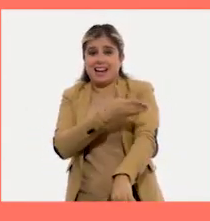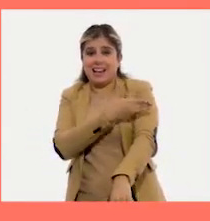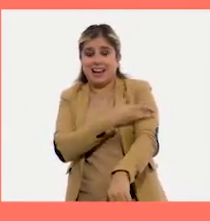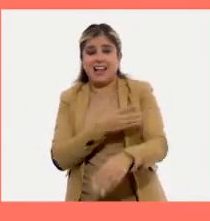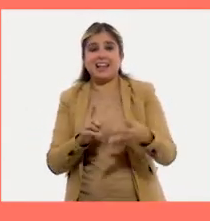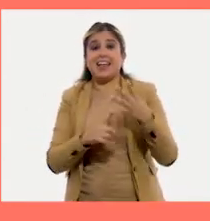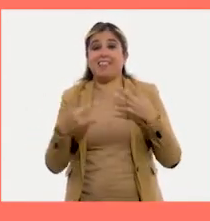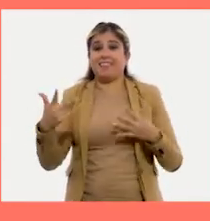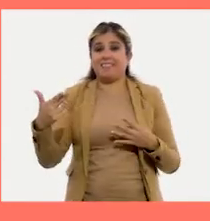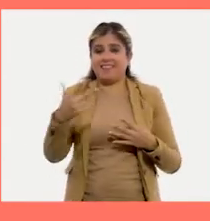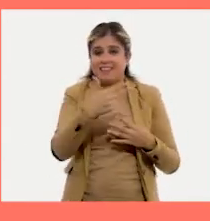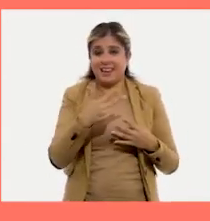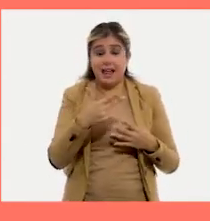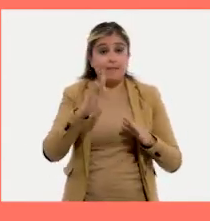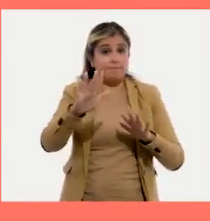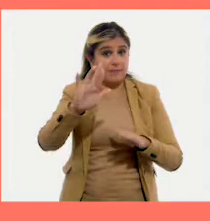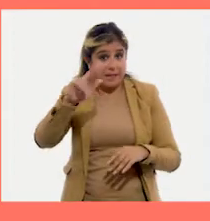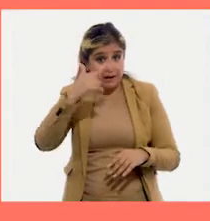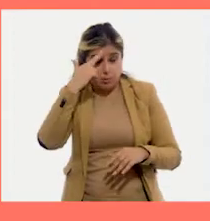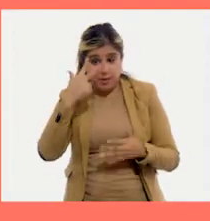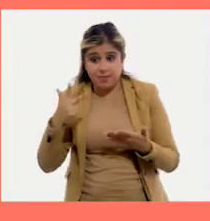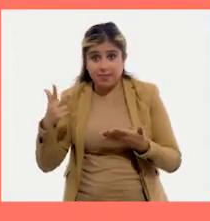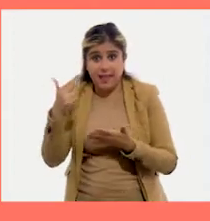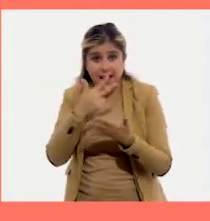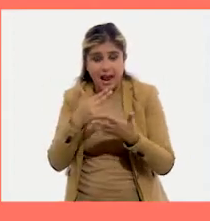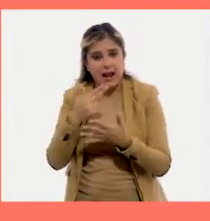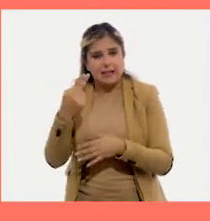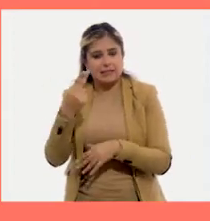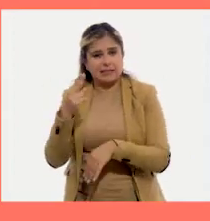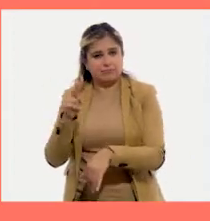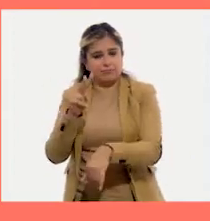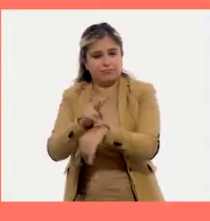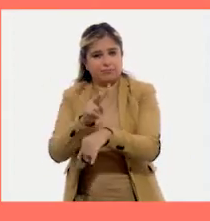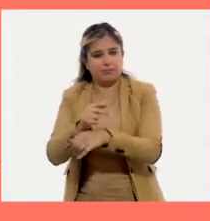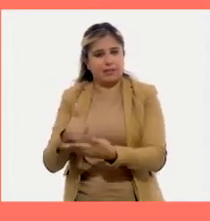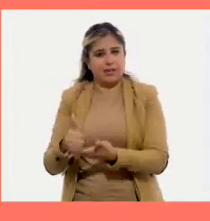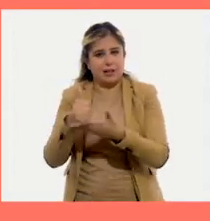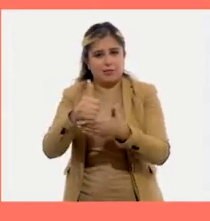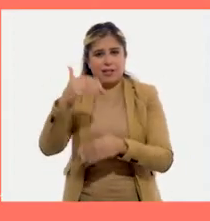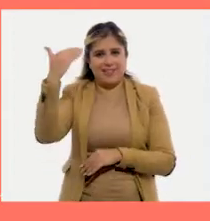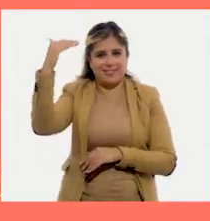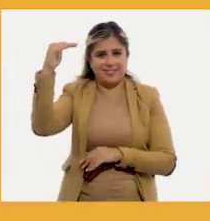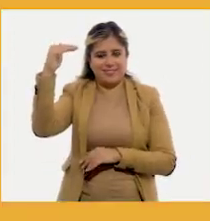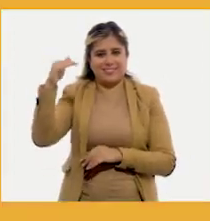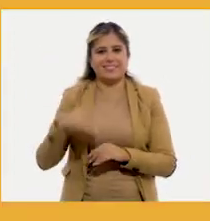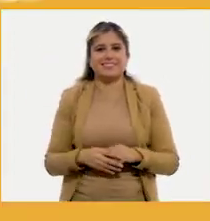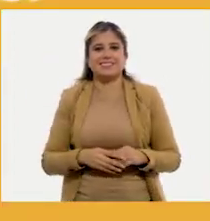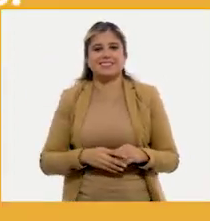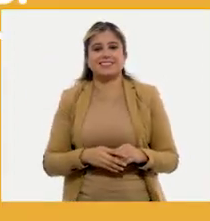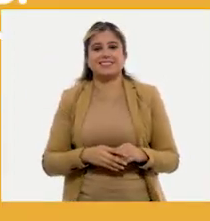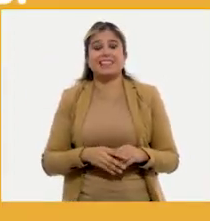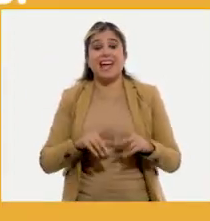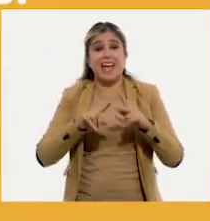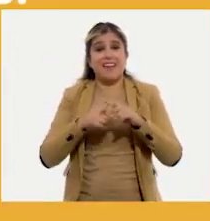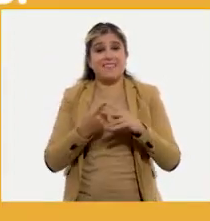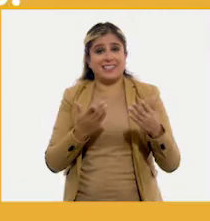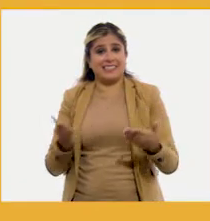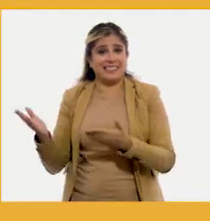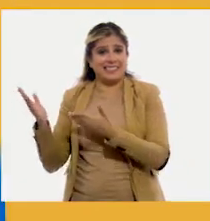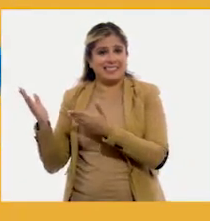y tijeras. Recuerda que la manipulación de estas debe estar supervisada por un adulto.